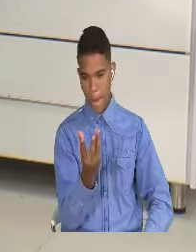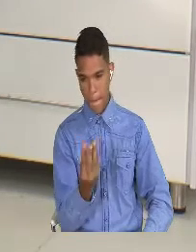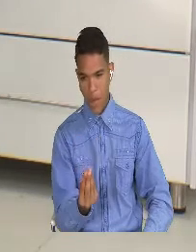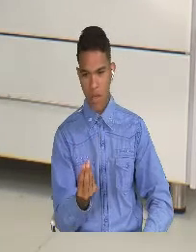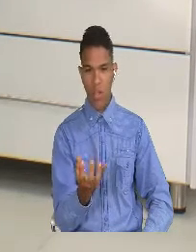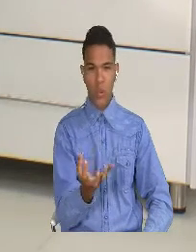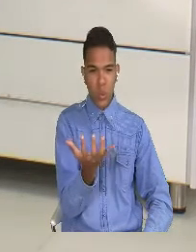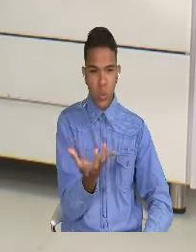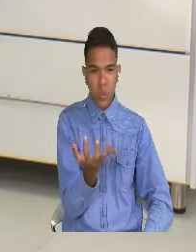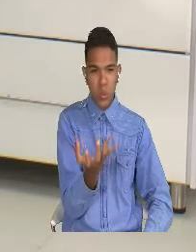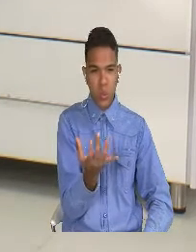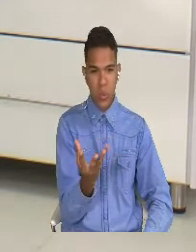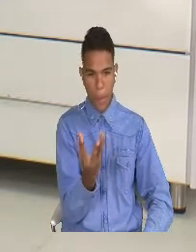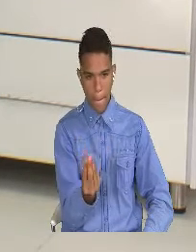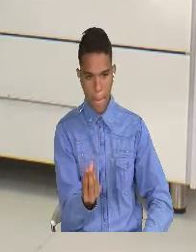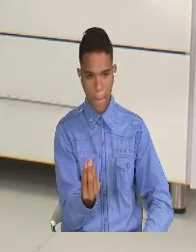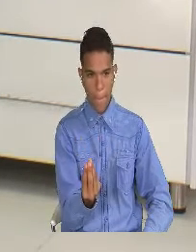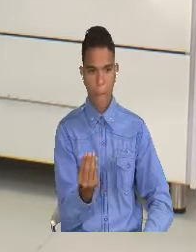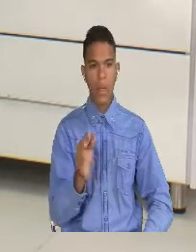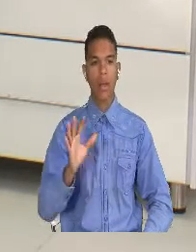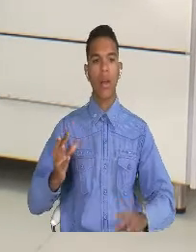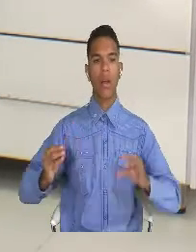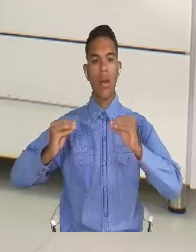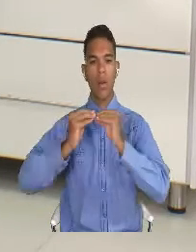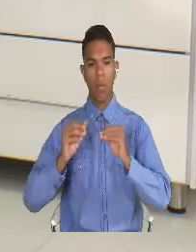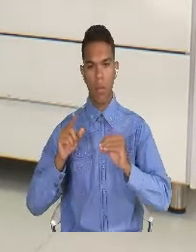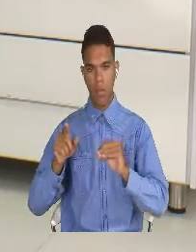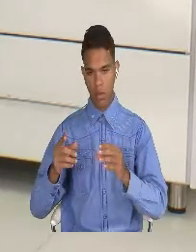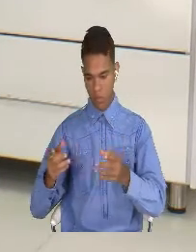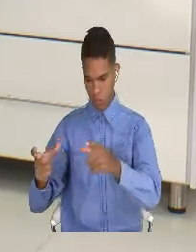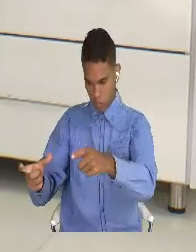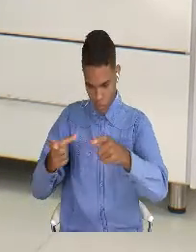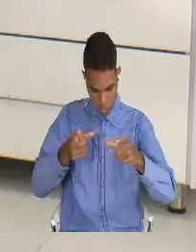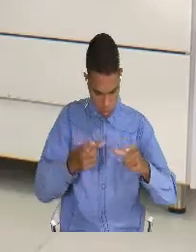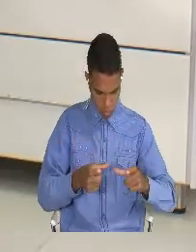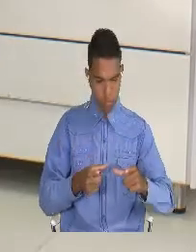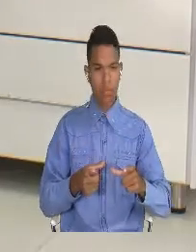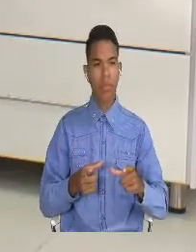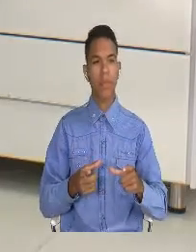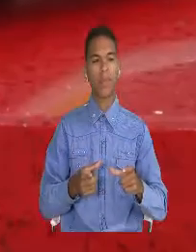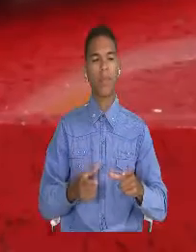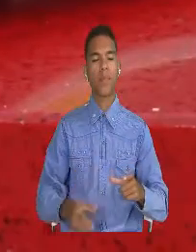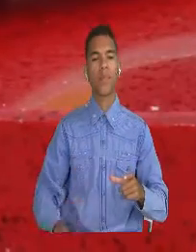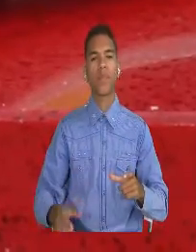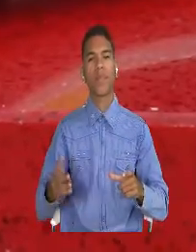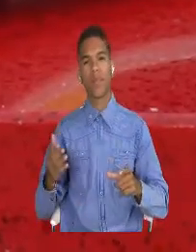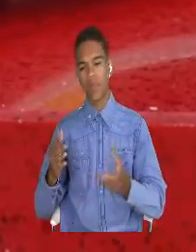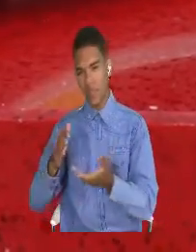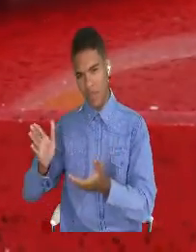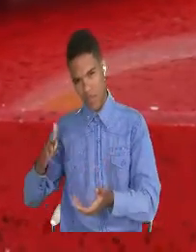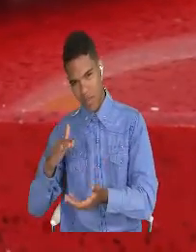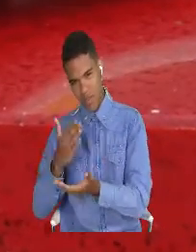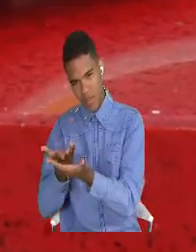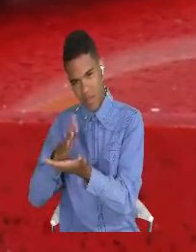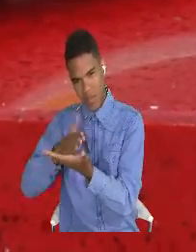nuestro platico, un platico adicional. Voy a agregar nuestros salmones.